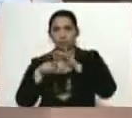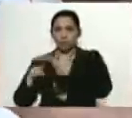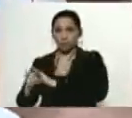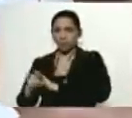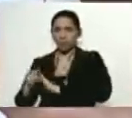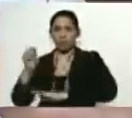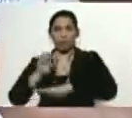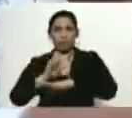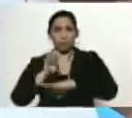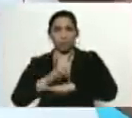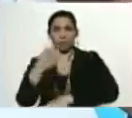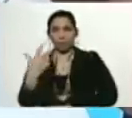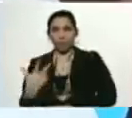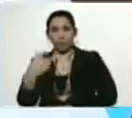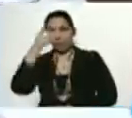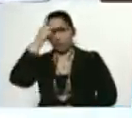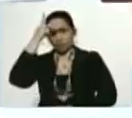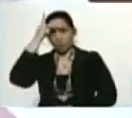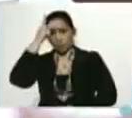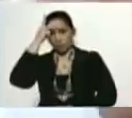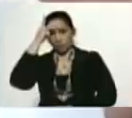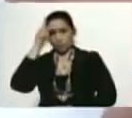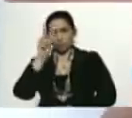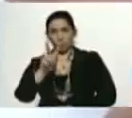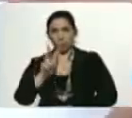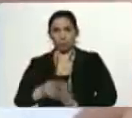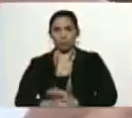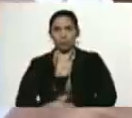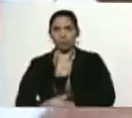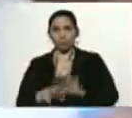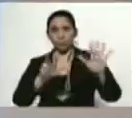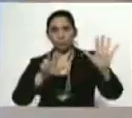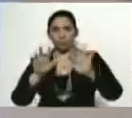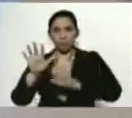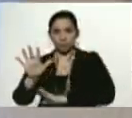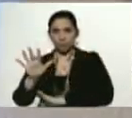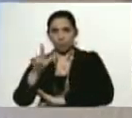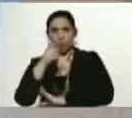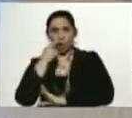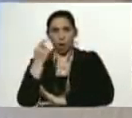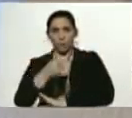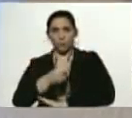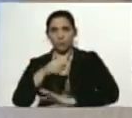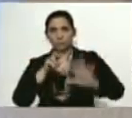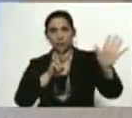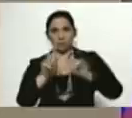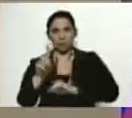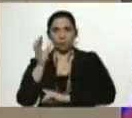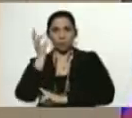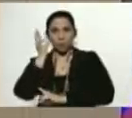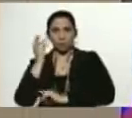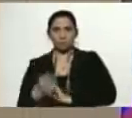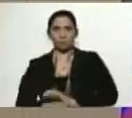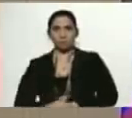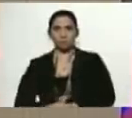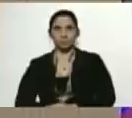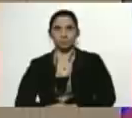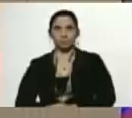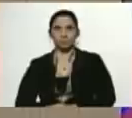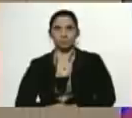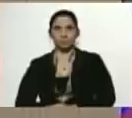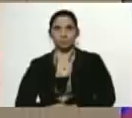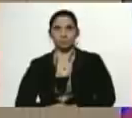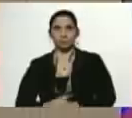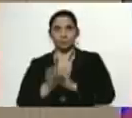Ecuador 3 y desde Perú 2, 85 hombres y 71 mujeres.